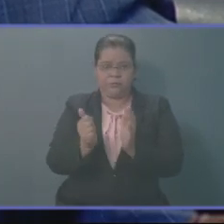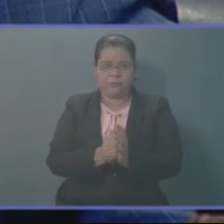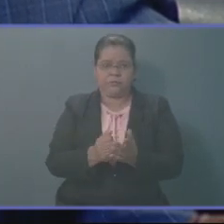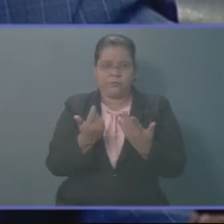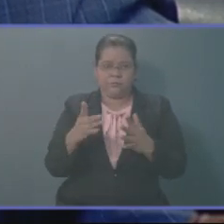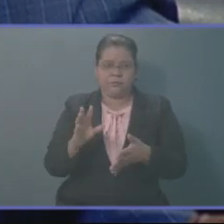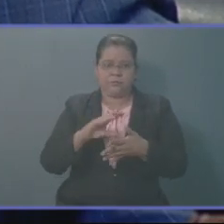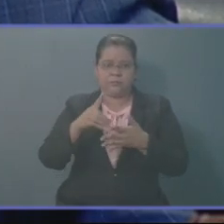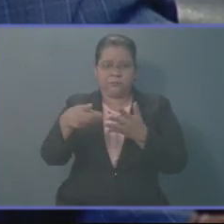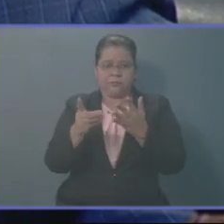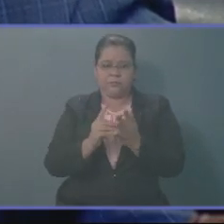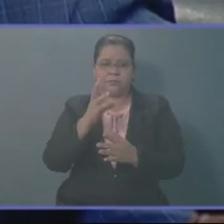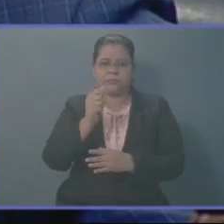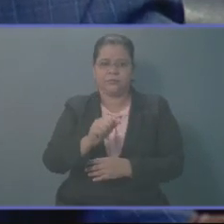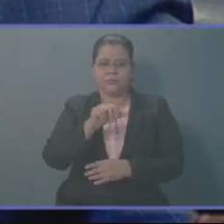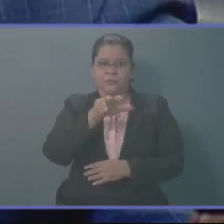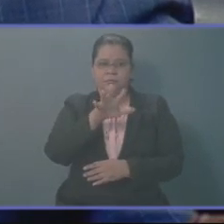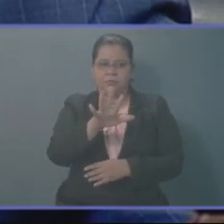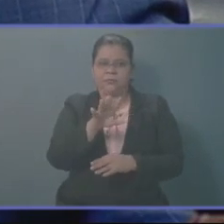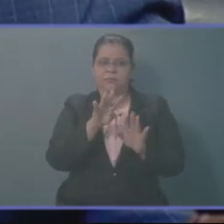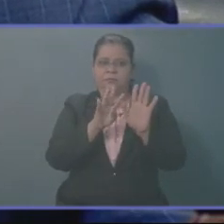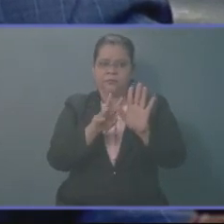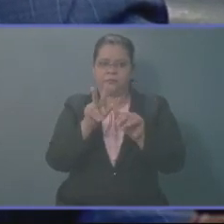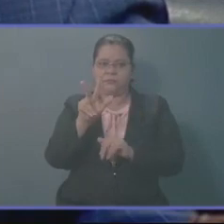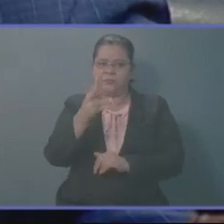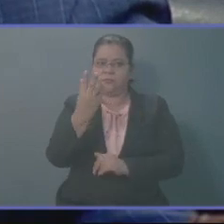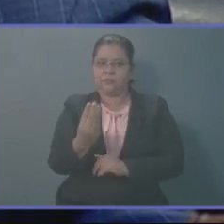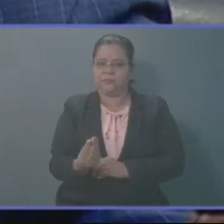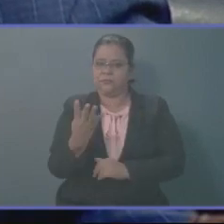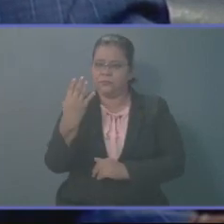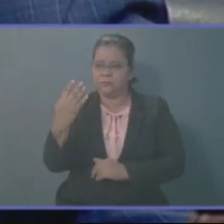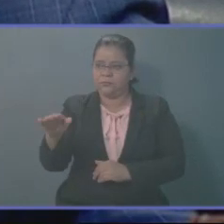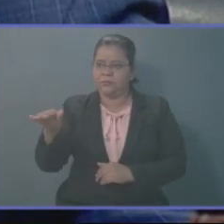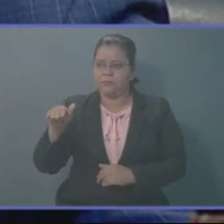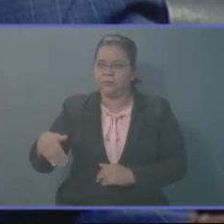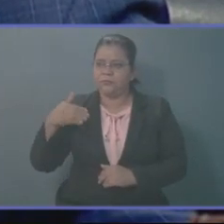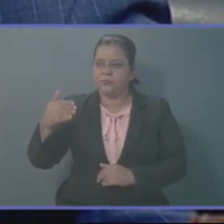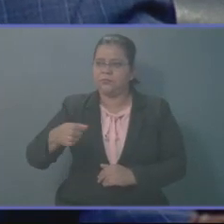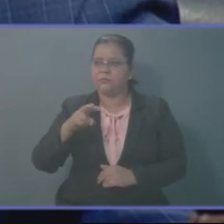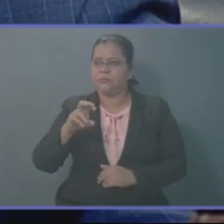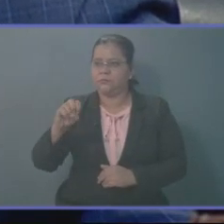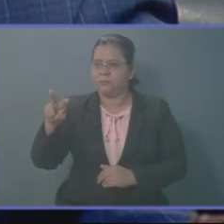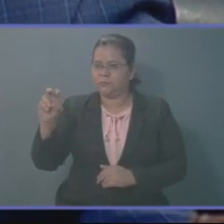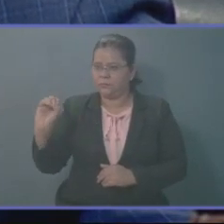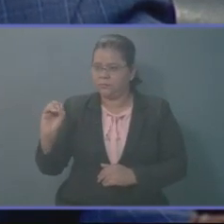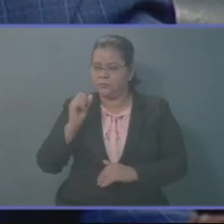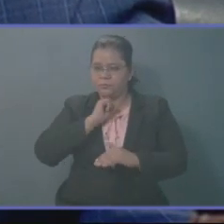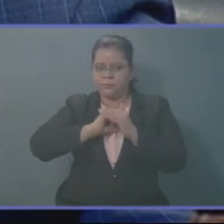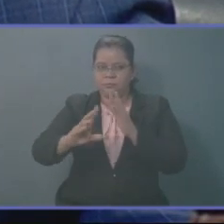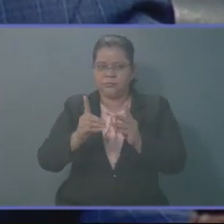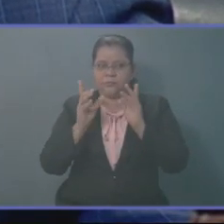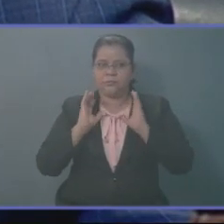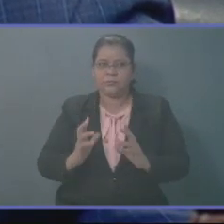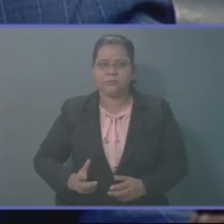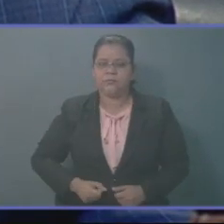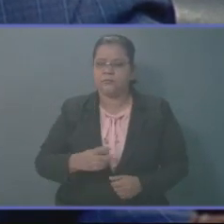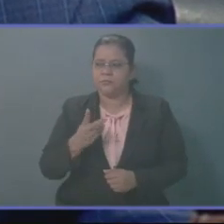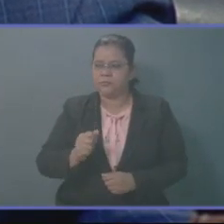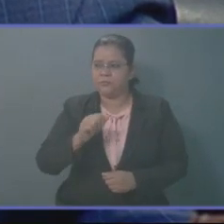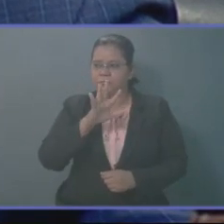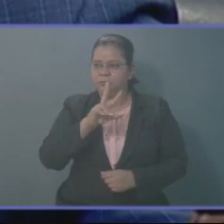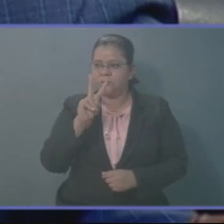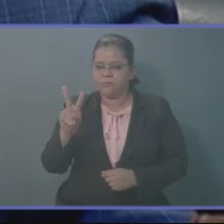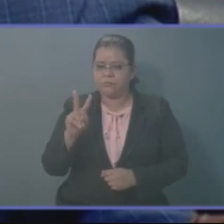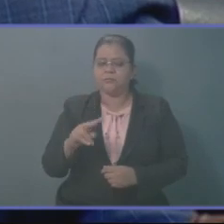mediante decreto legislativo número 593 de fecha 14 de marzo de 2020, publicado en el Diario Oficial número